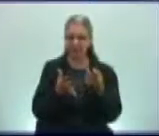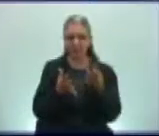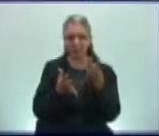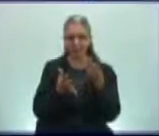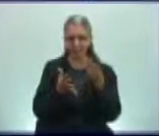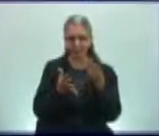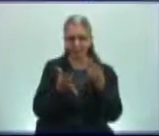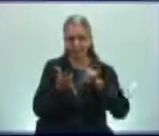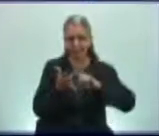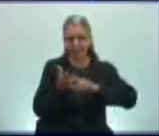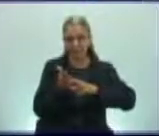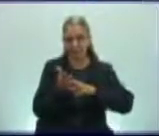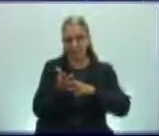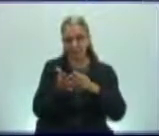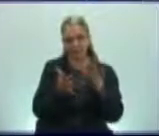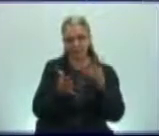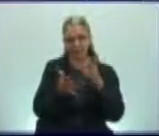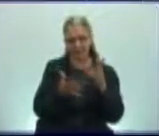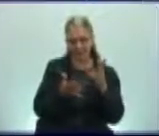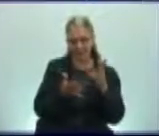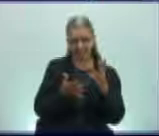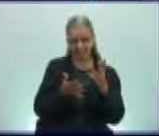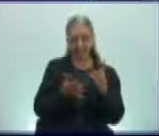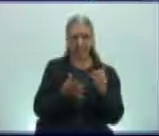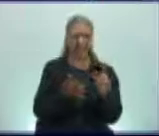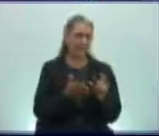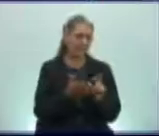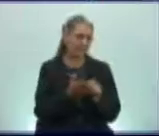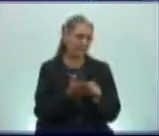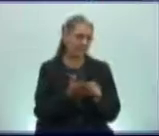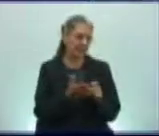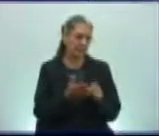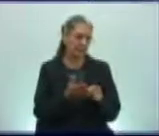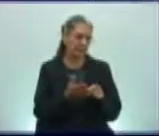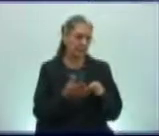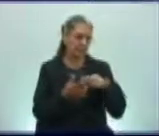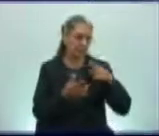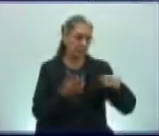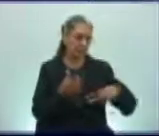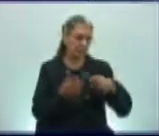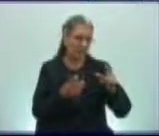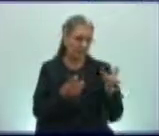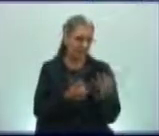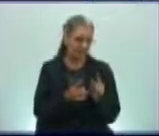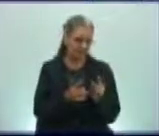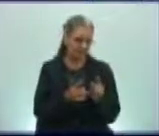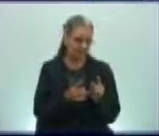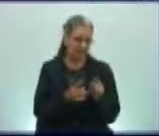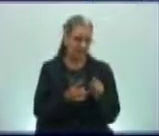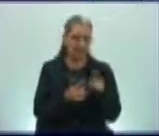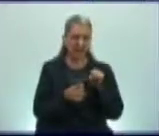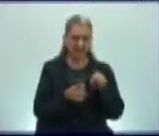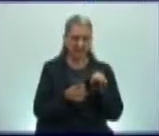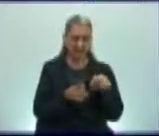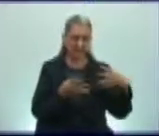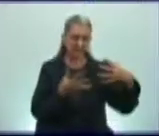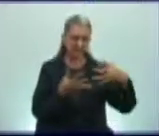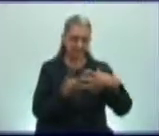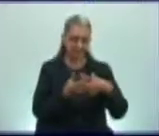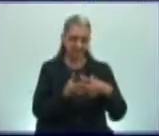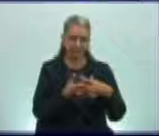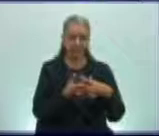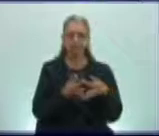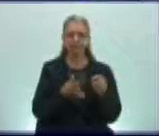rueda menor. Por tanto, ya puedes establecer una relación entre los radios de estas